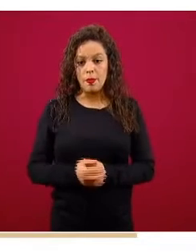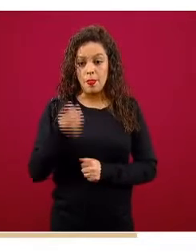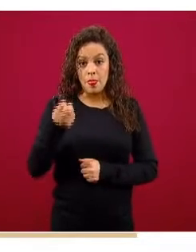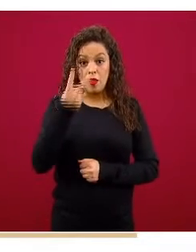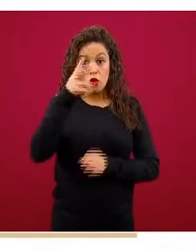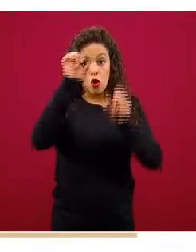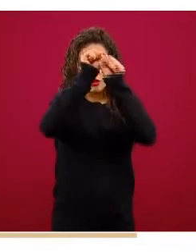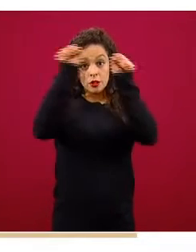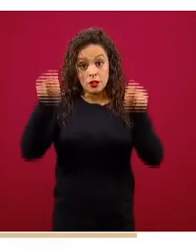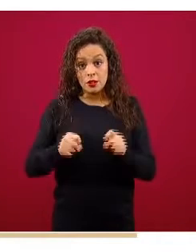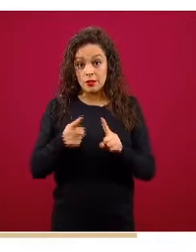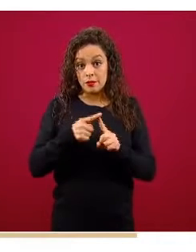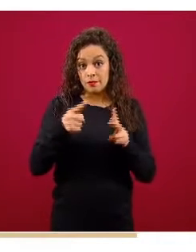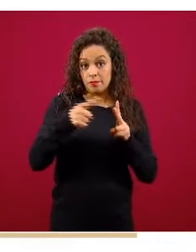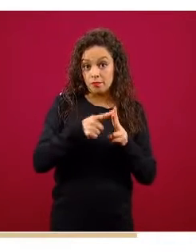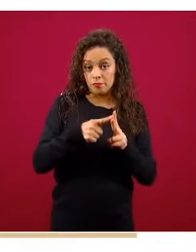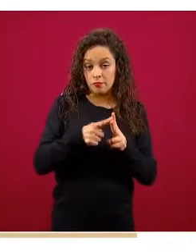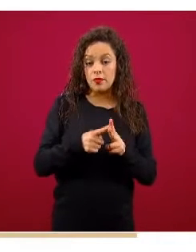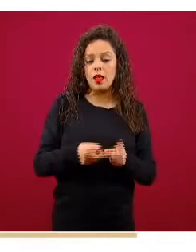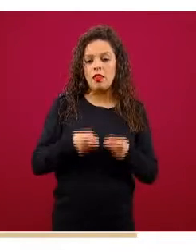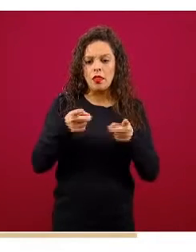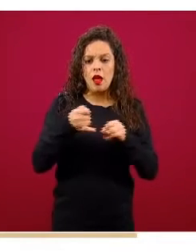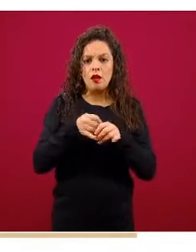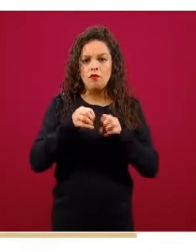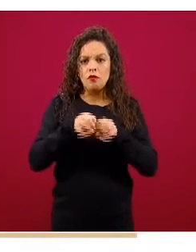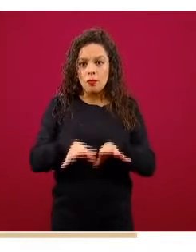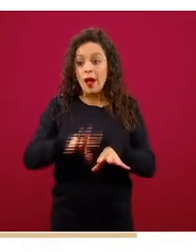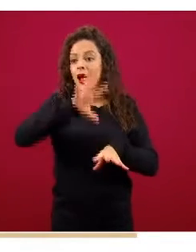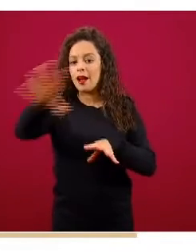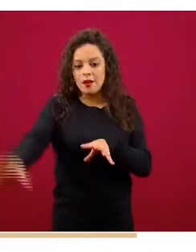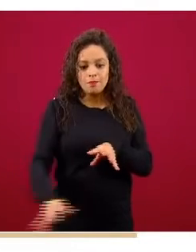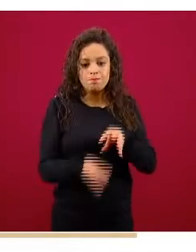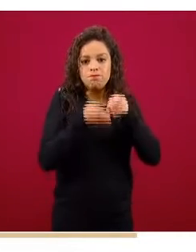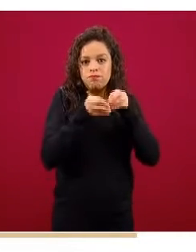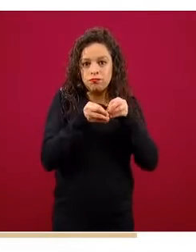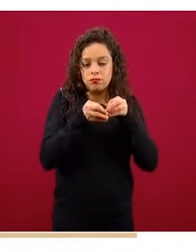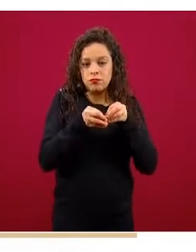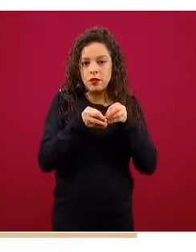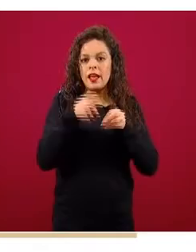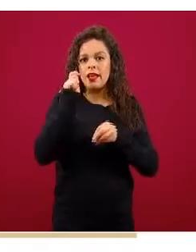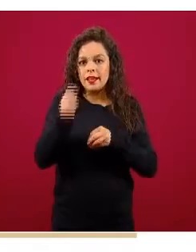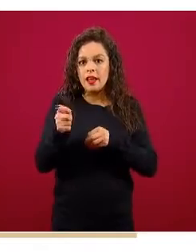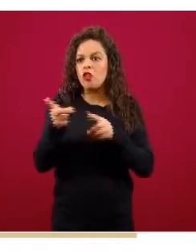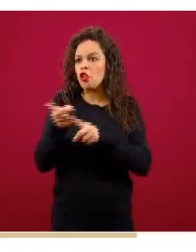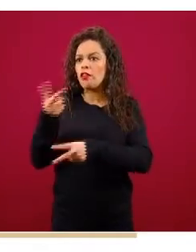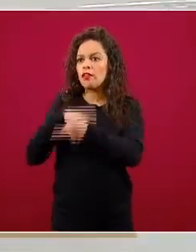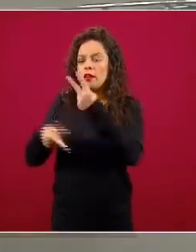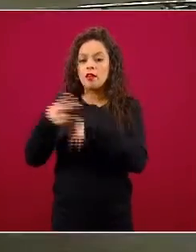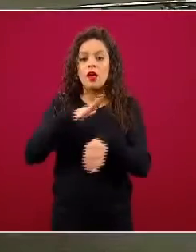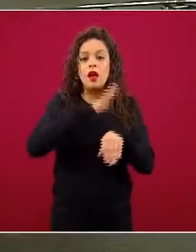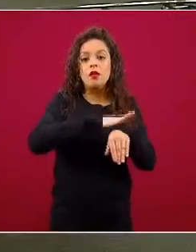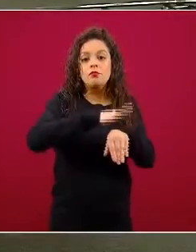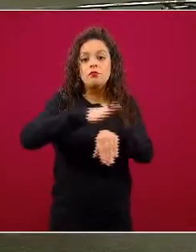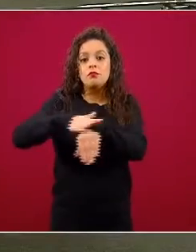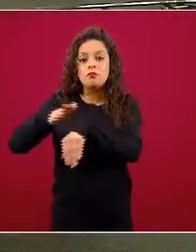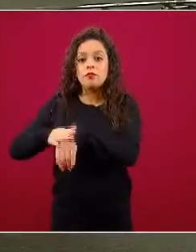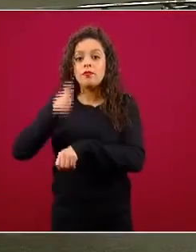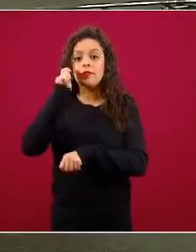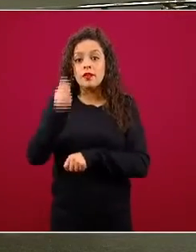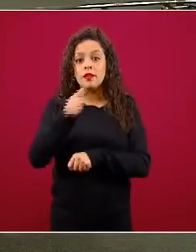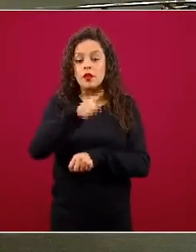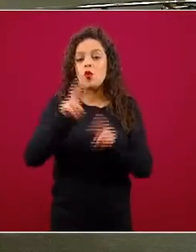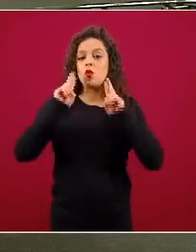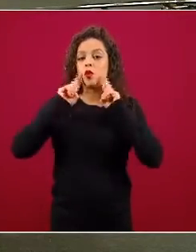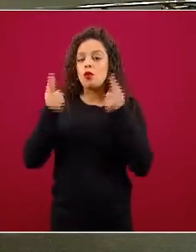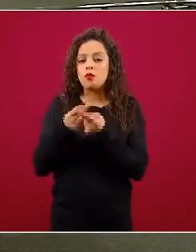producen información complementaria que viene de notificaciones que hacen nuevamente las unidades médicas y